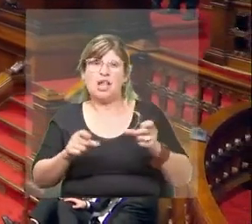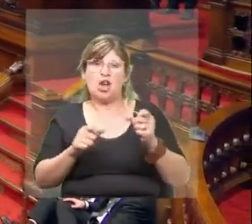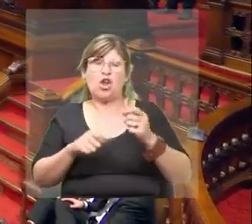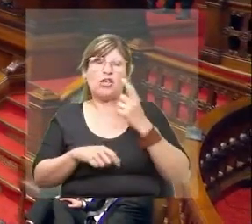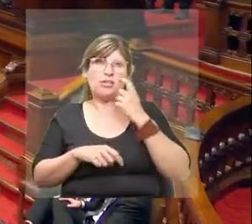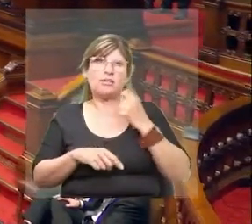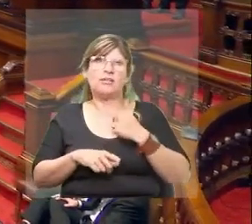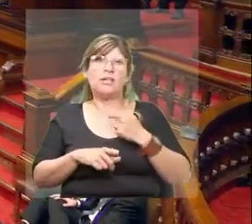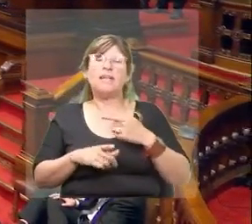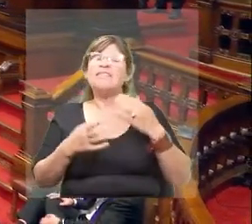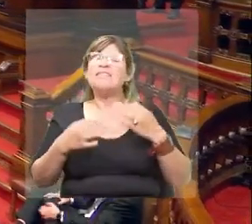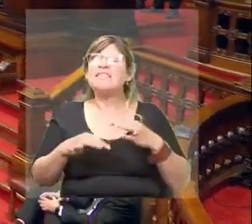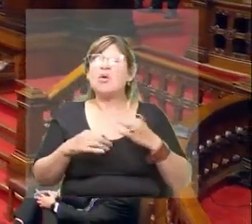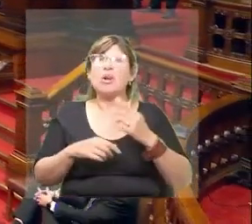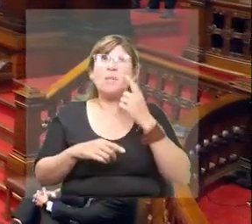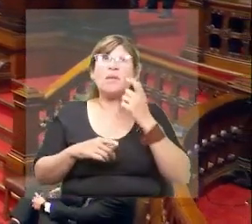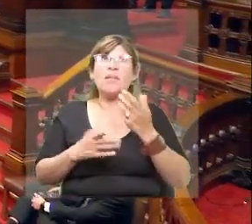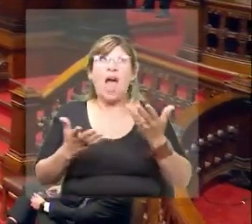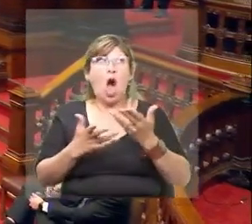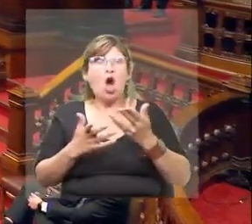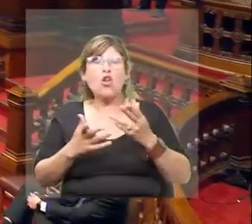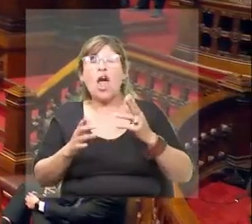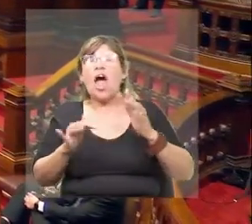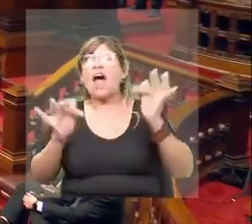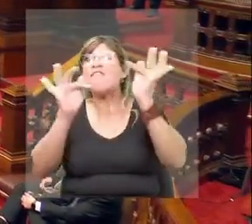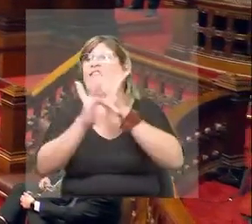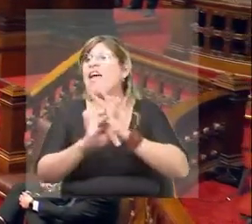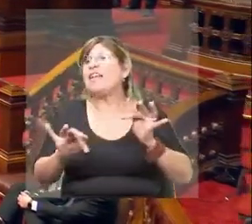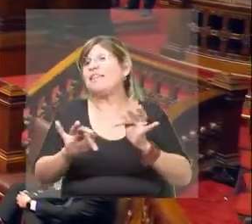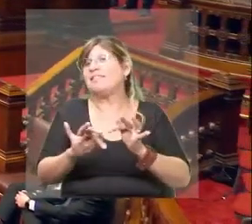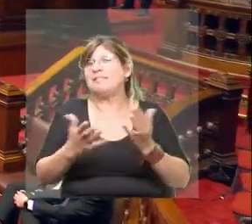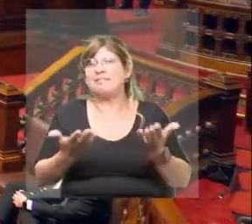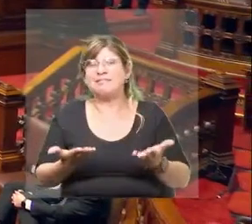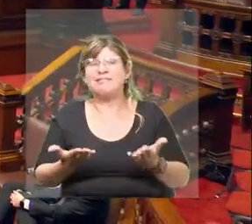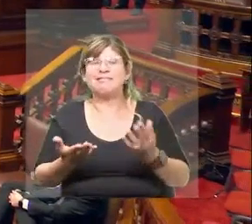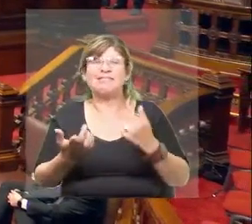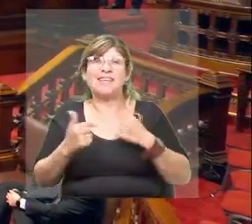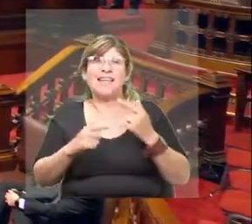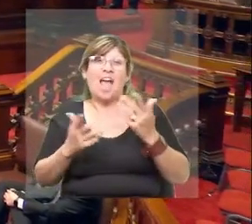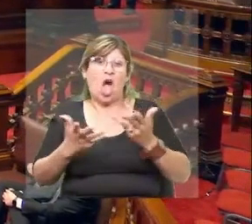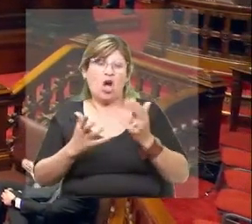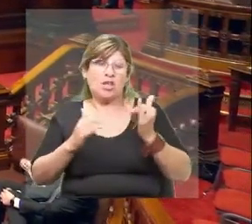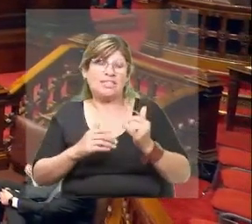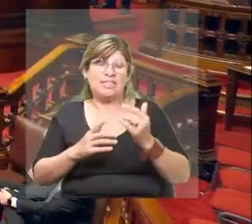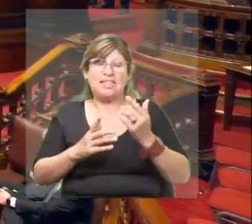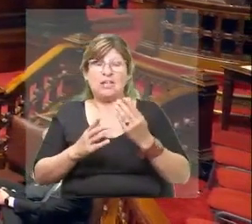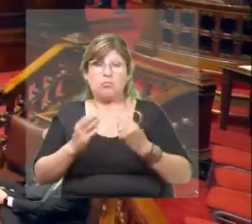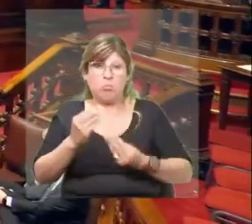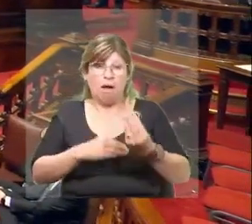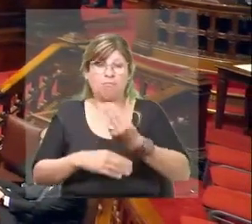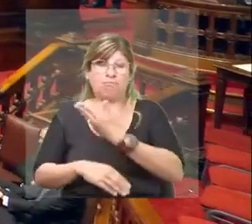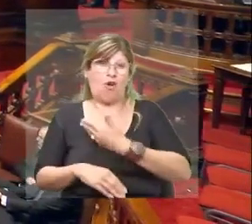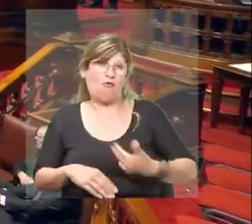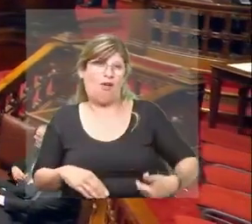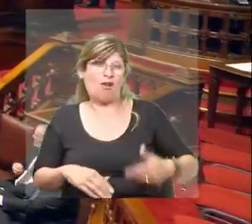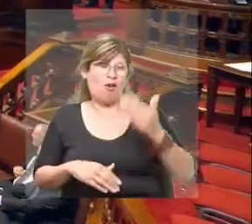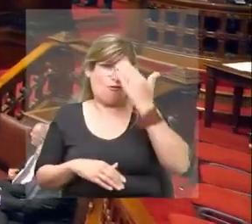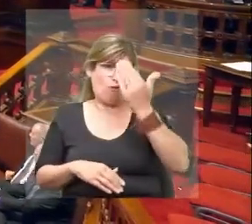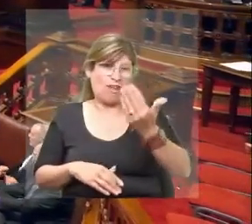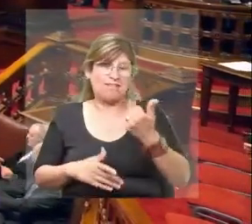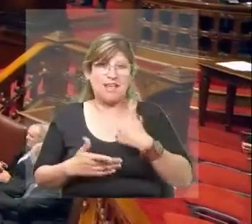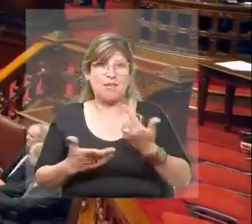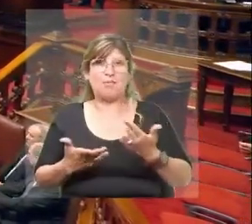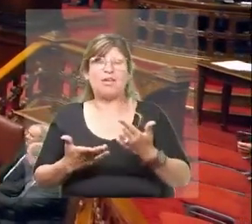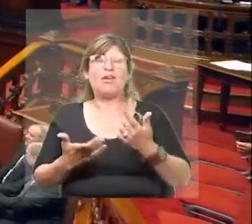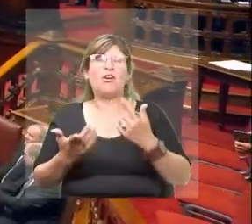Seguramente Danilo estaría feliz, ahora sí, del triunfo del Frente y de que el Frente Amplio vuelva a gobernar, en el marco de, como bien